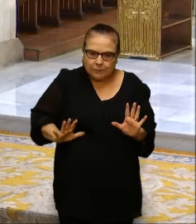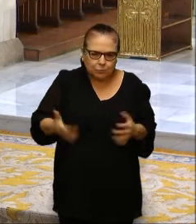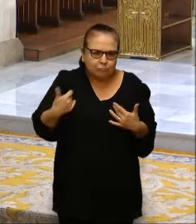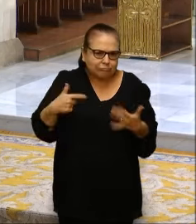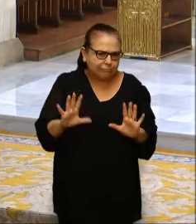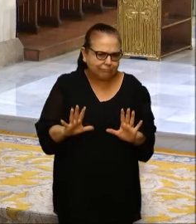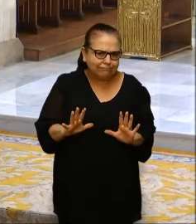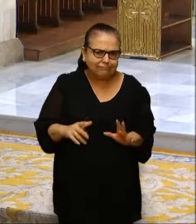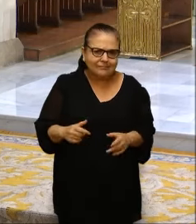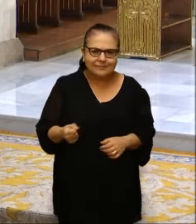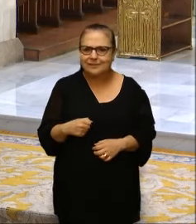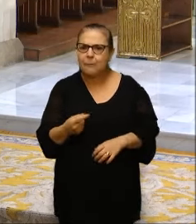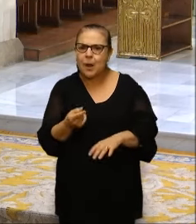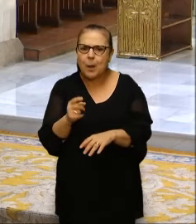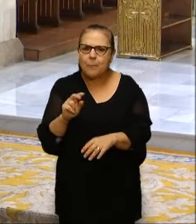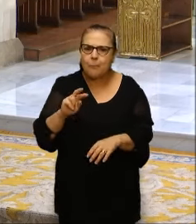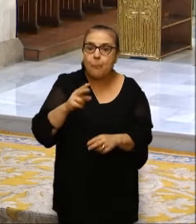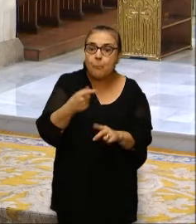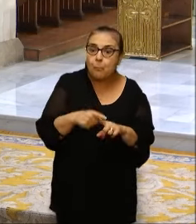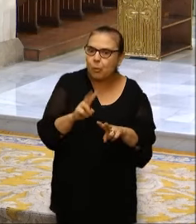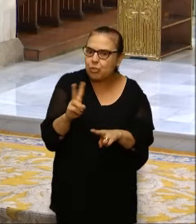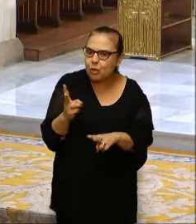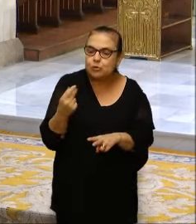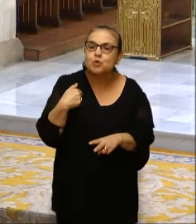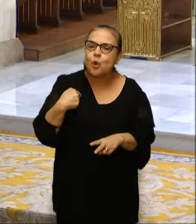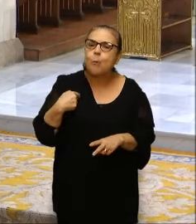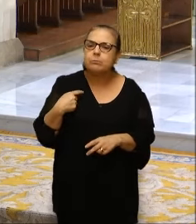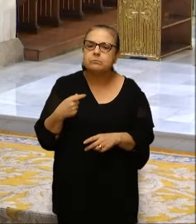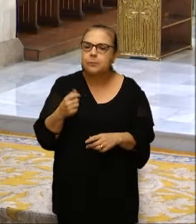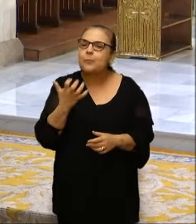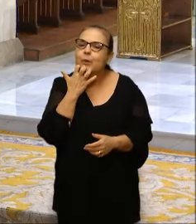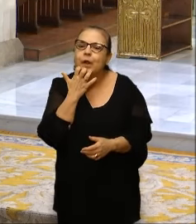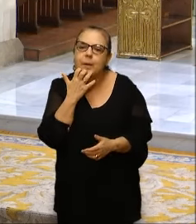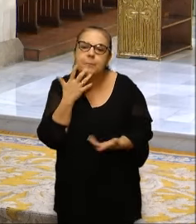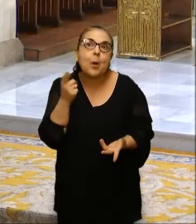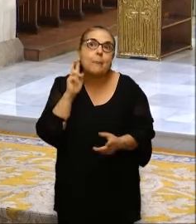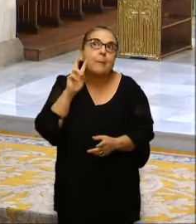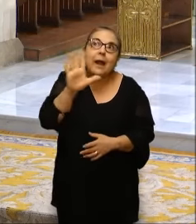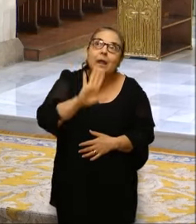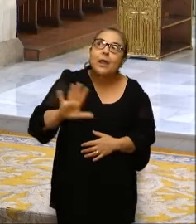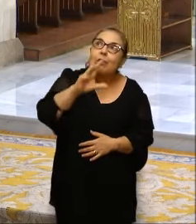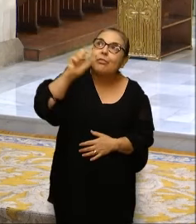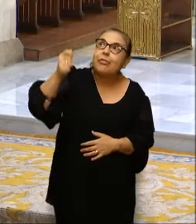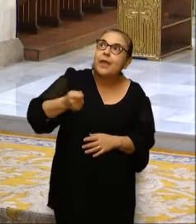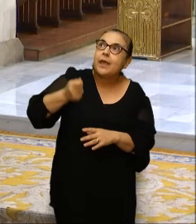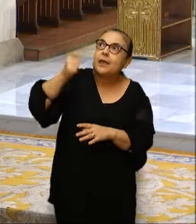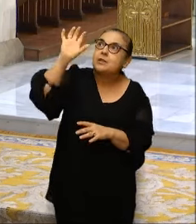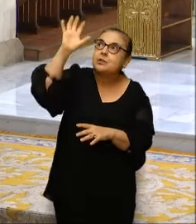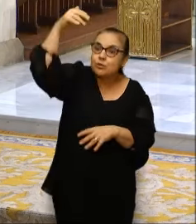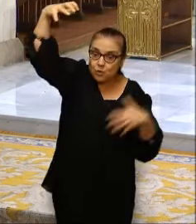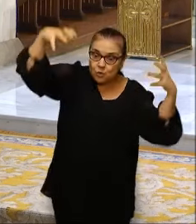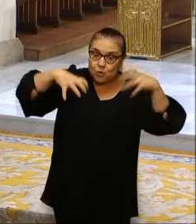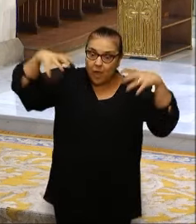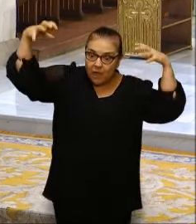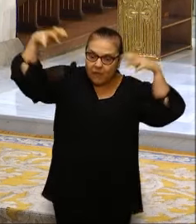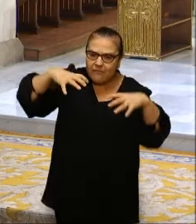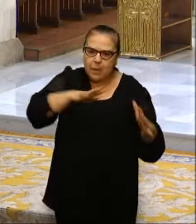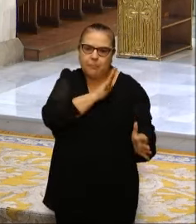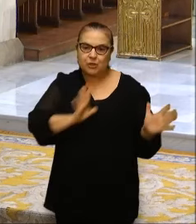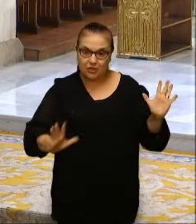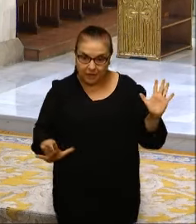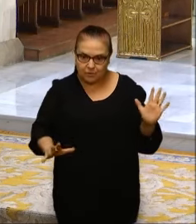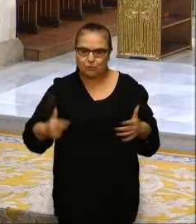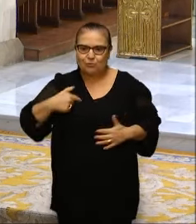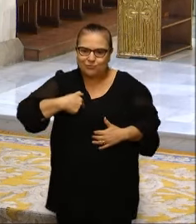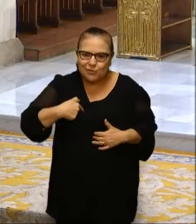prevenido, oye, mira, puede que llueva, llevo un paraguas, soy prevenido. Oye, ahora hace frío, voy más abrigado, voy prevenido.